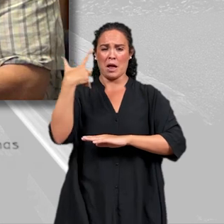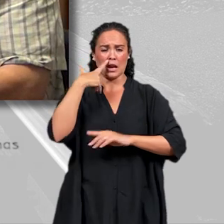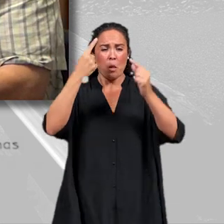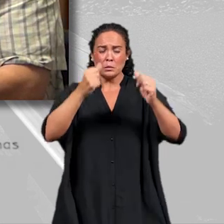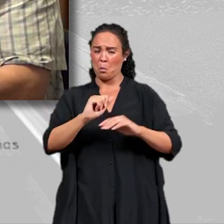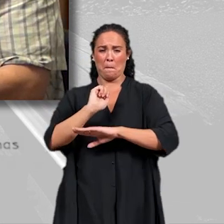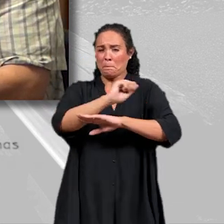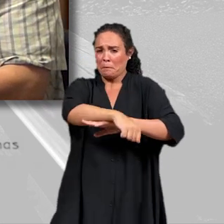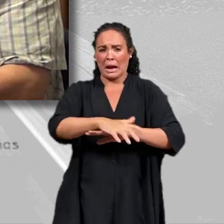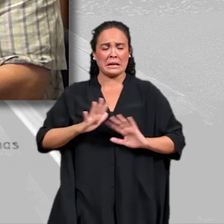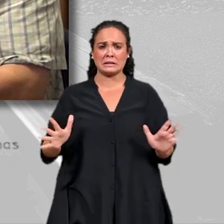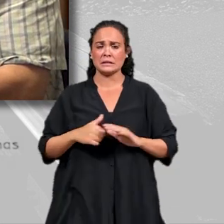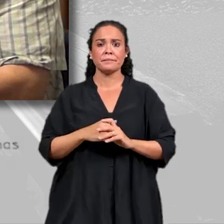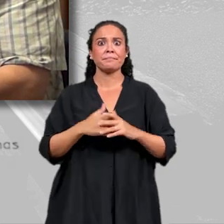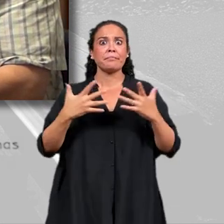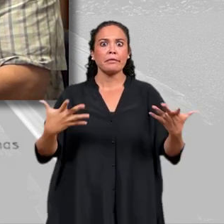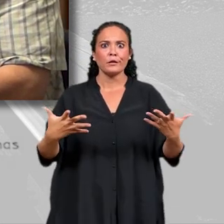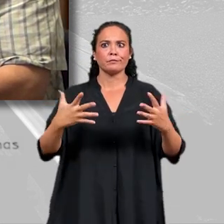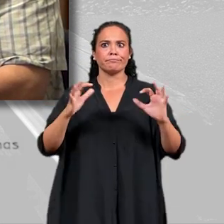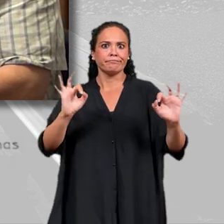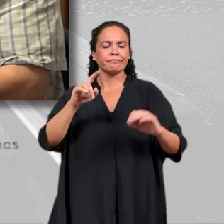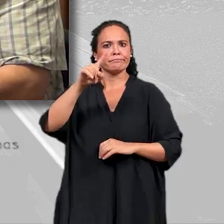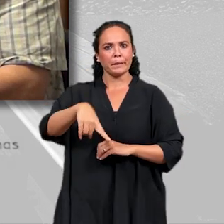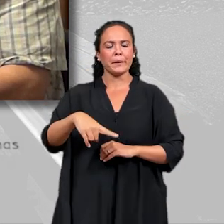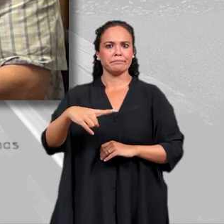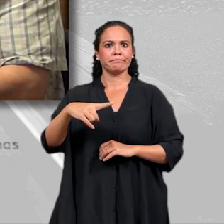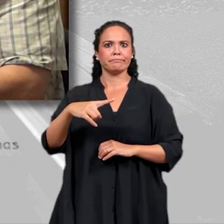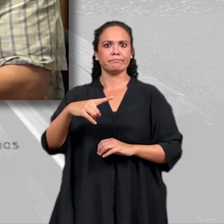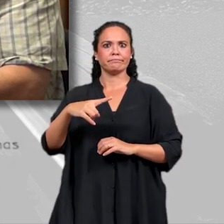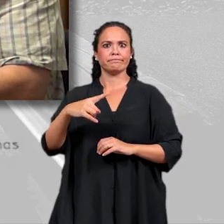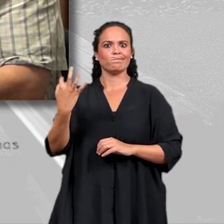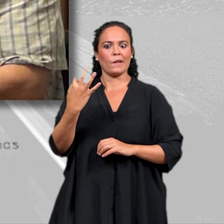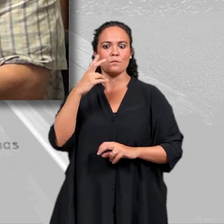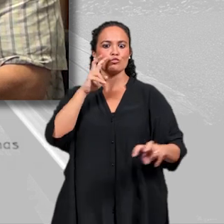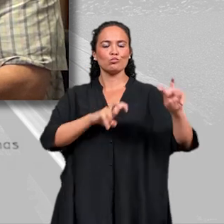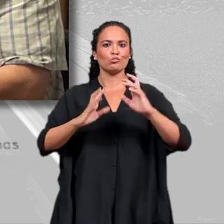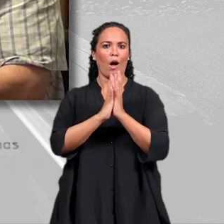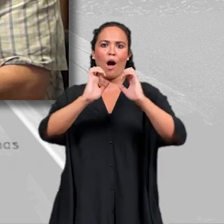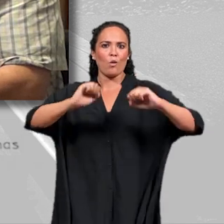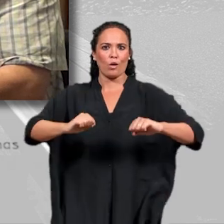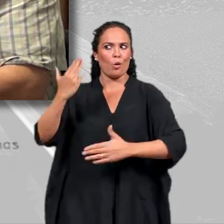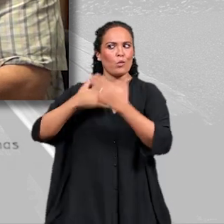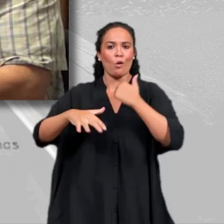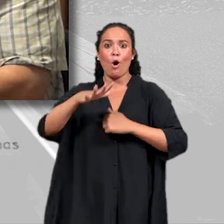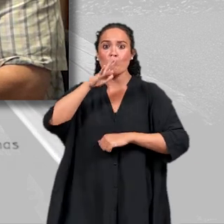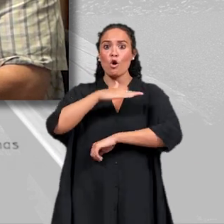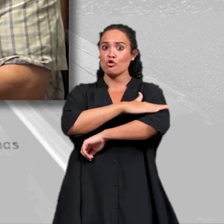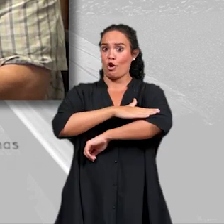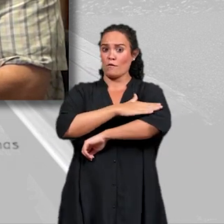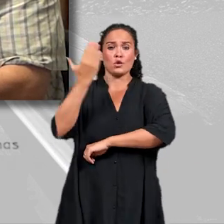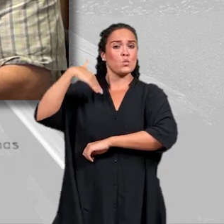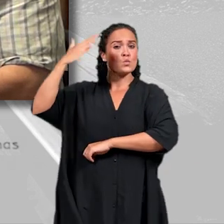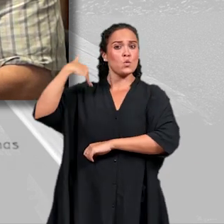pretendía. Y de hecho hubo que hacer un laudo porque entre el gobierno, que era quien